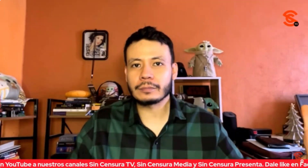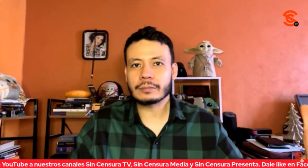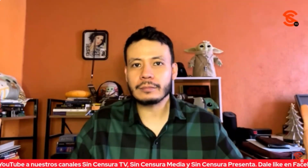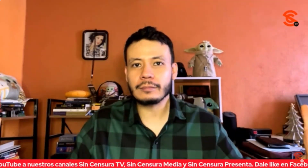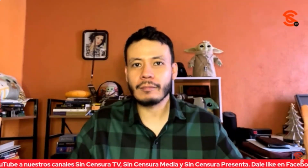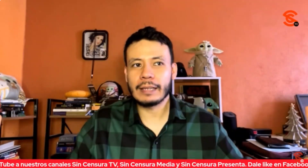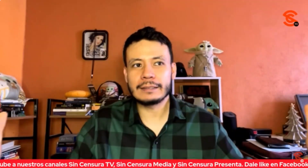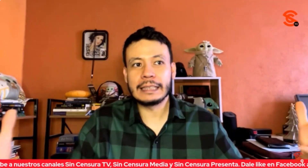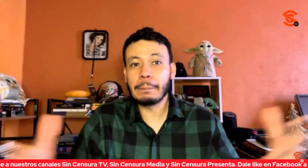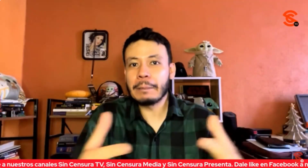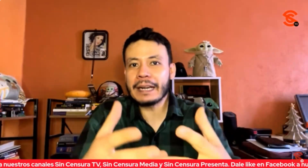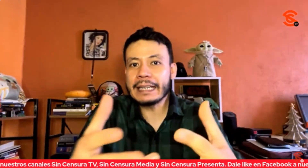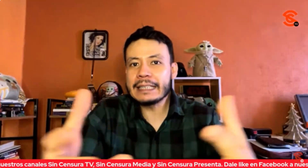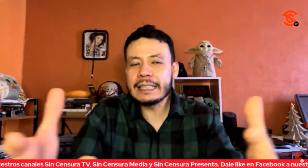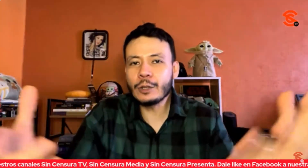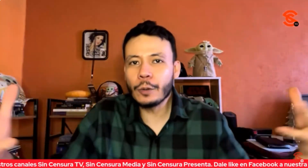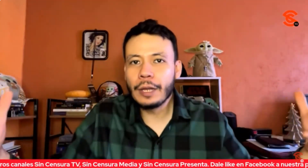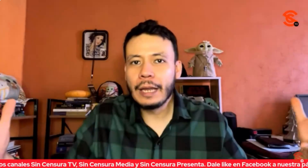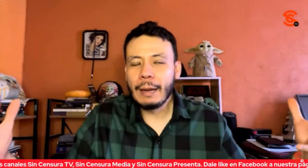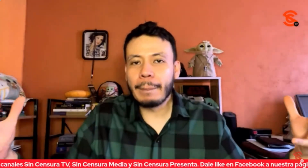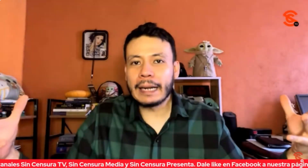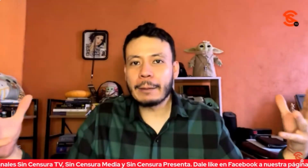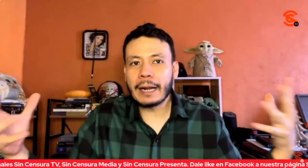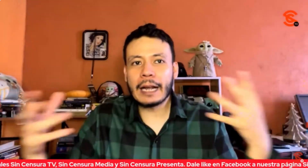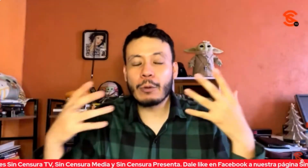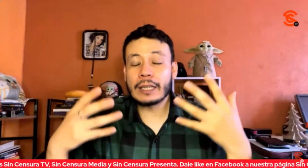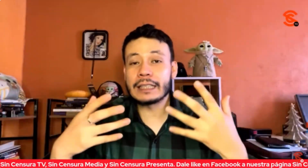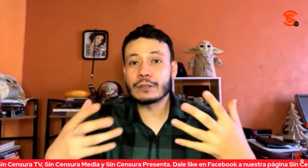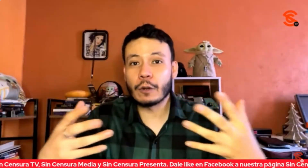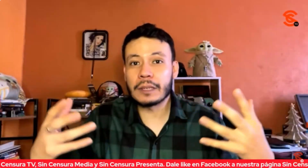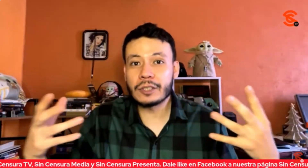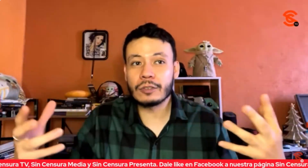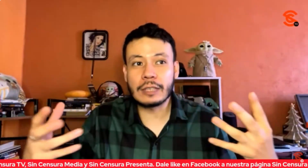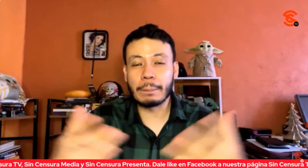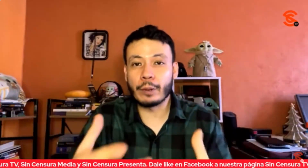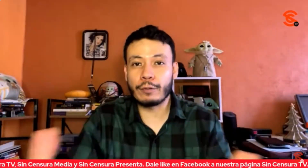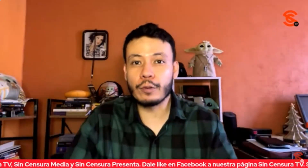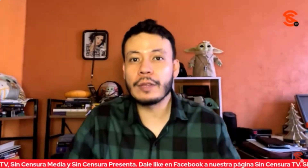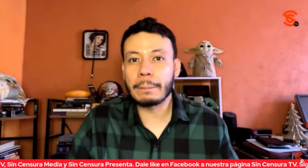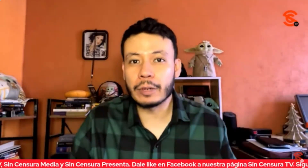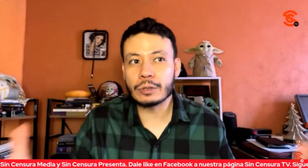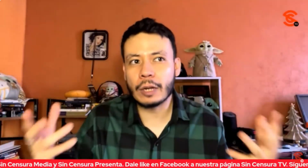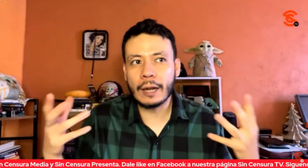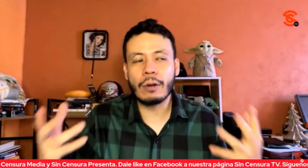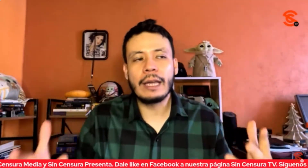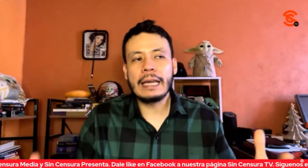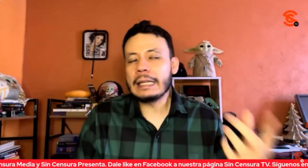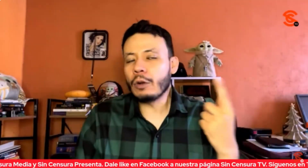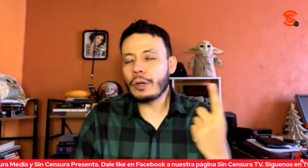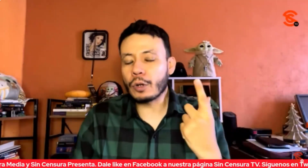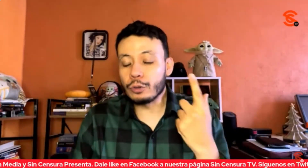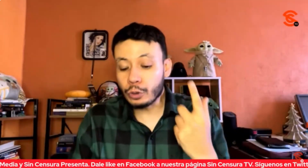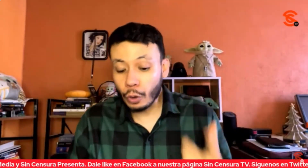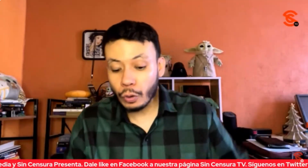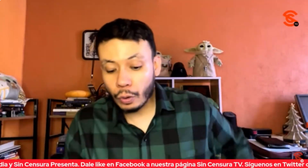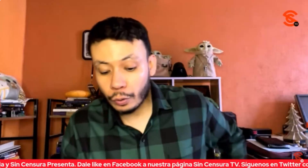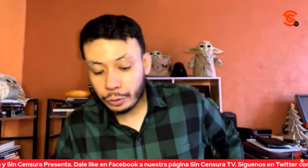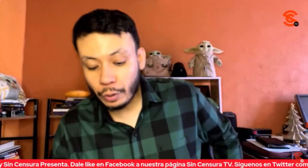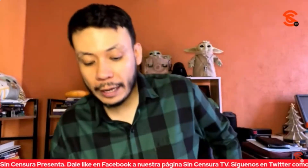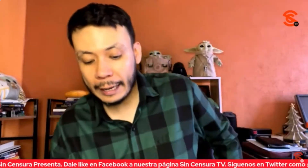transformación. Si el primer requisito para llevar a cabo una transformación tan profunda, por eso creo, y lo digo